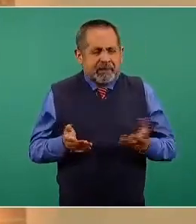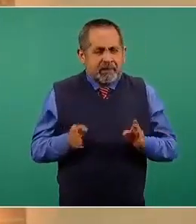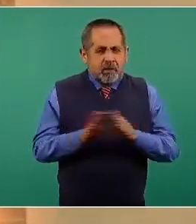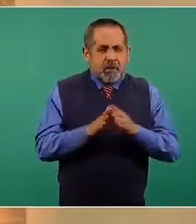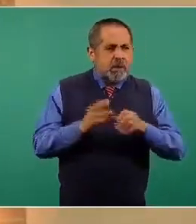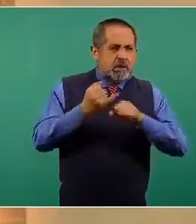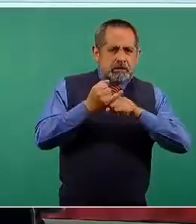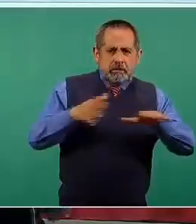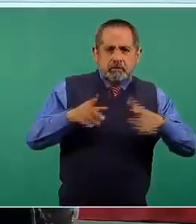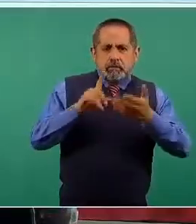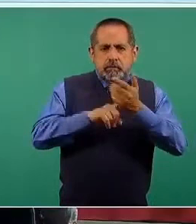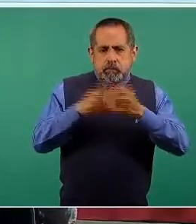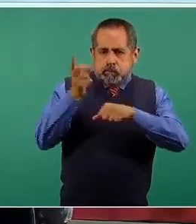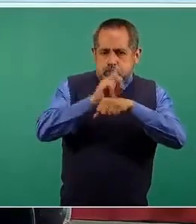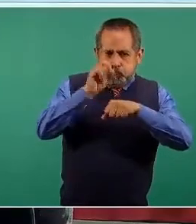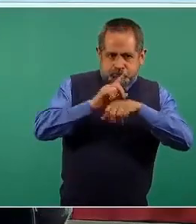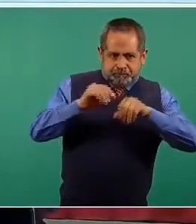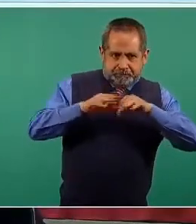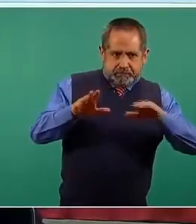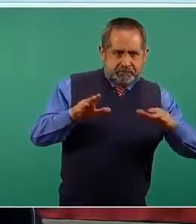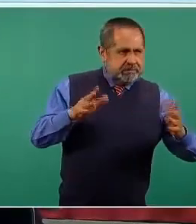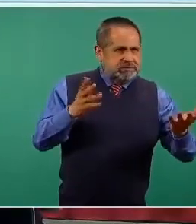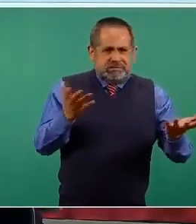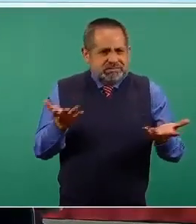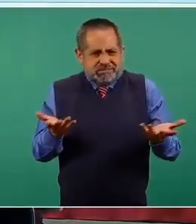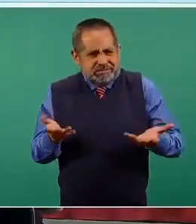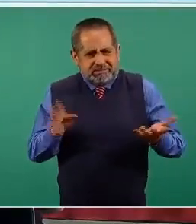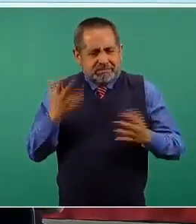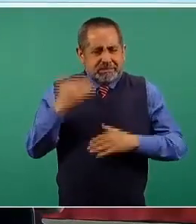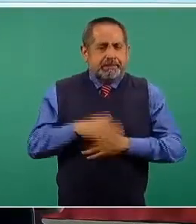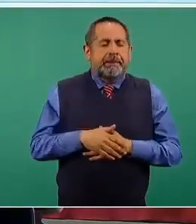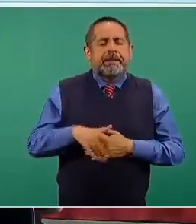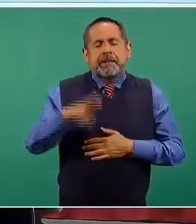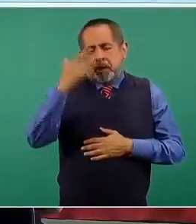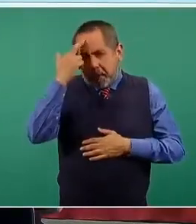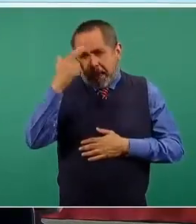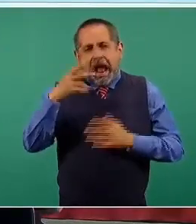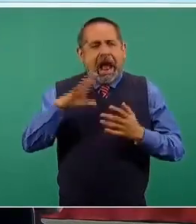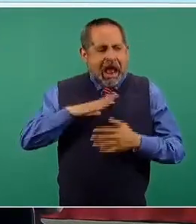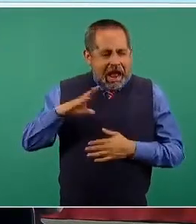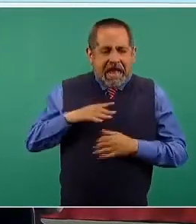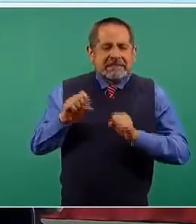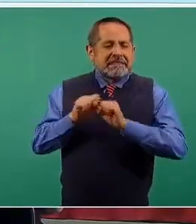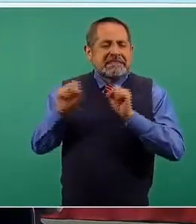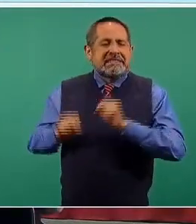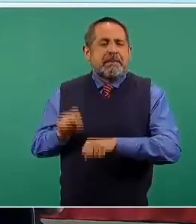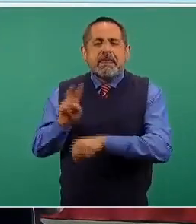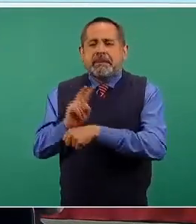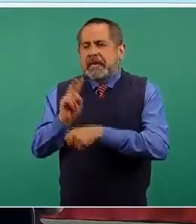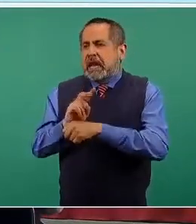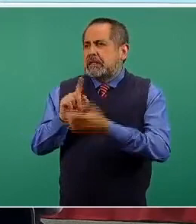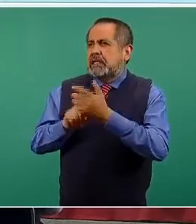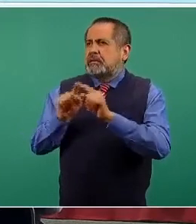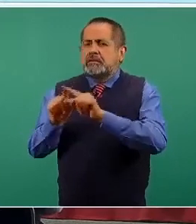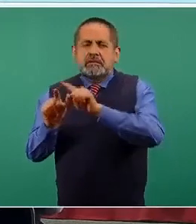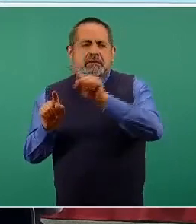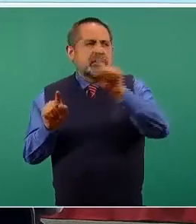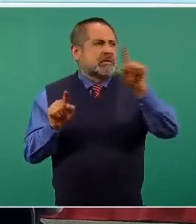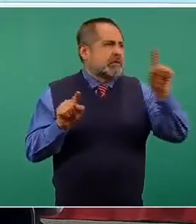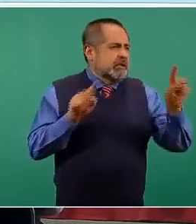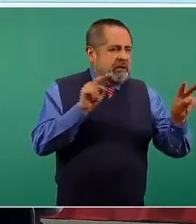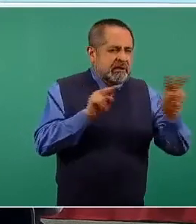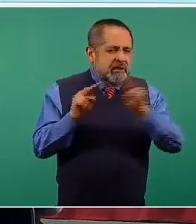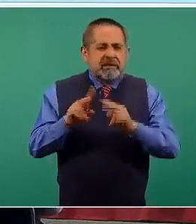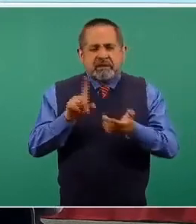esta información que presentamos día a día? Recuerden que tenemos sistemas de vigilancia. En este caso, tenemos un sistema de